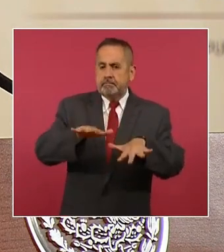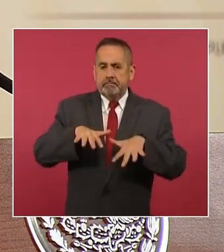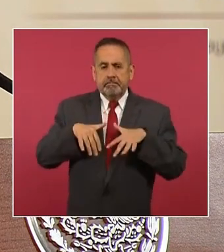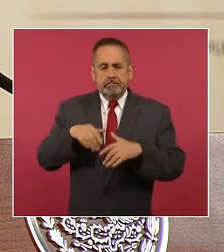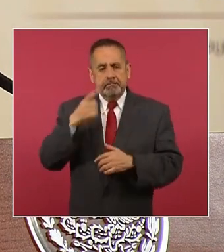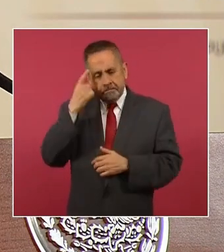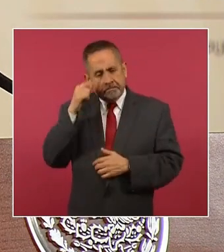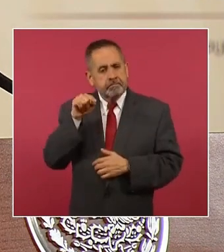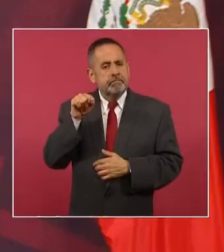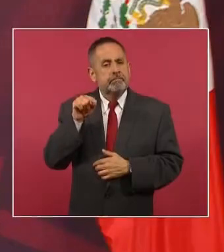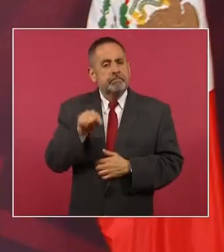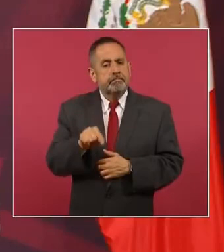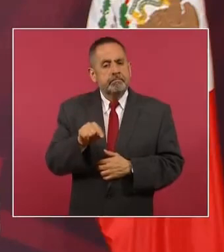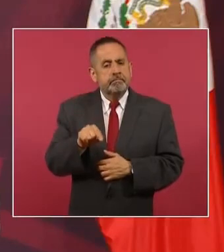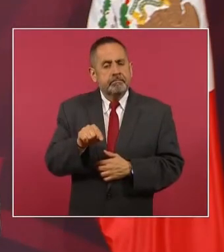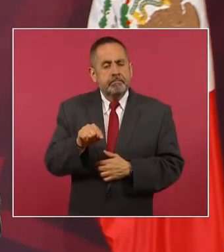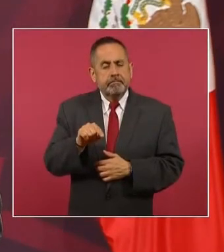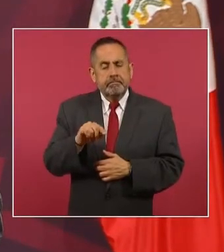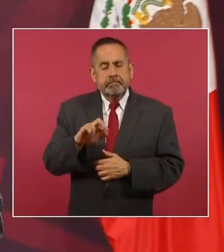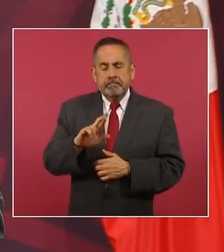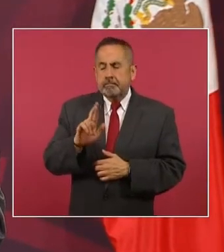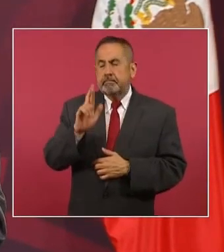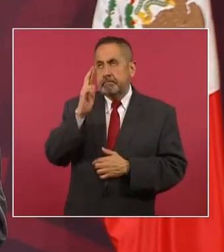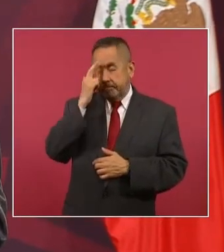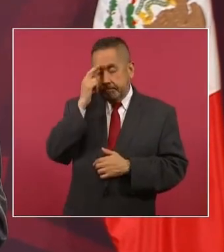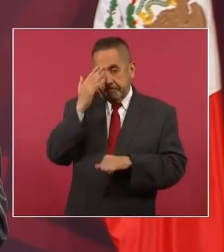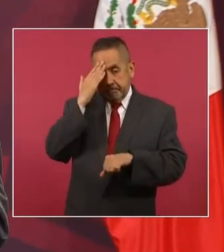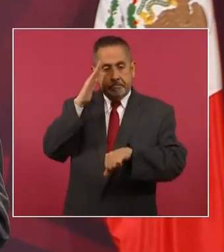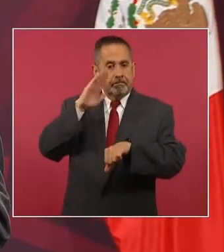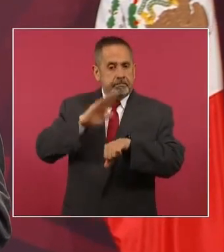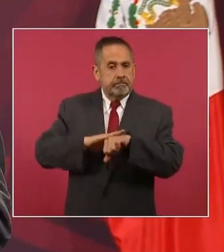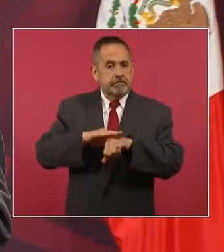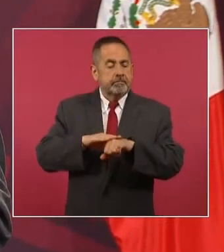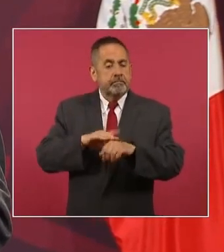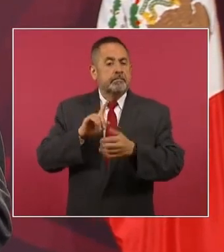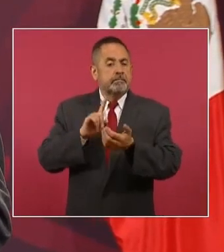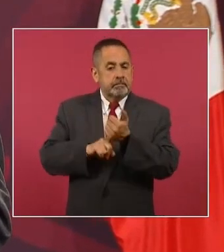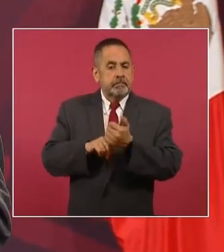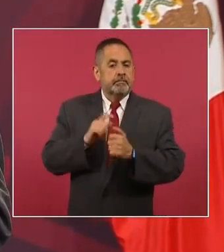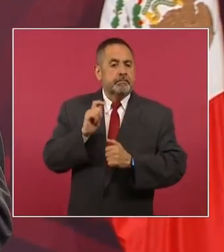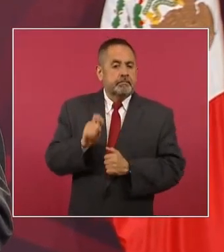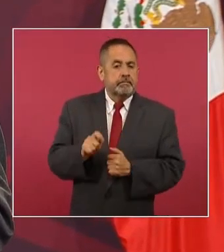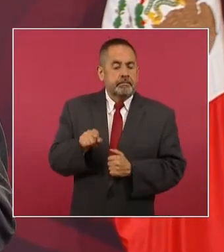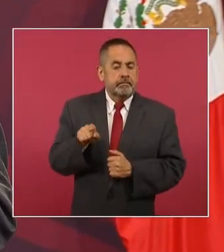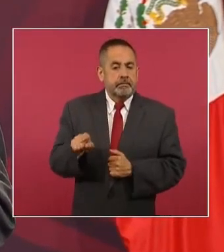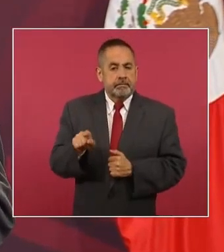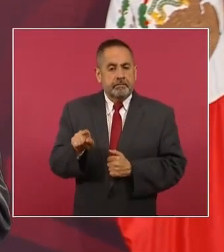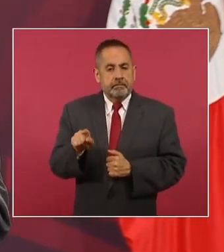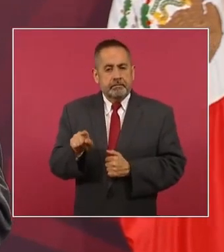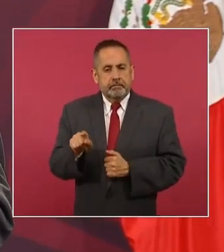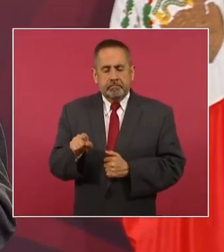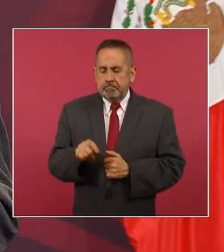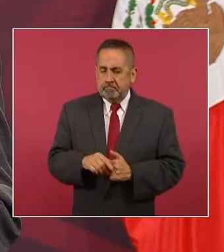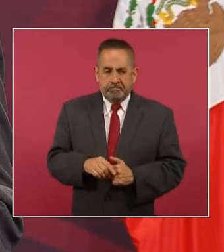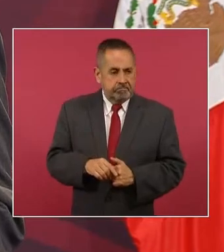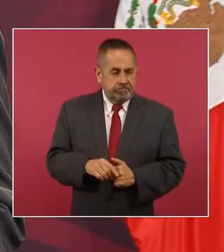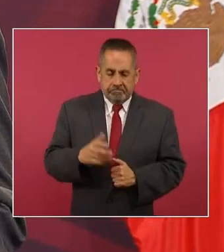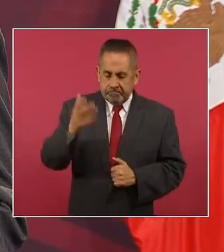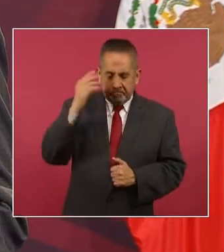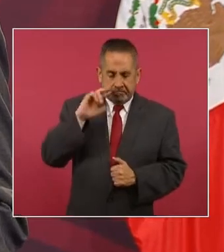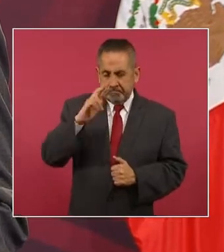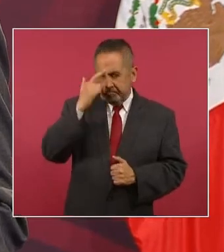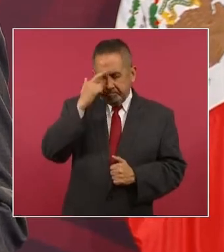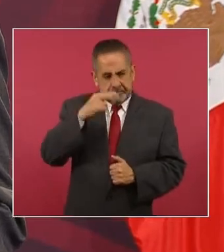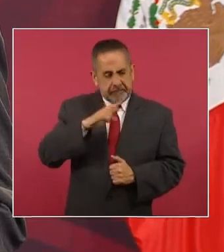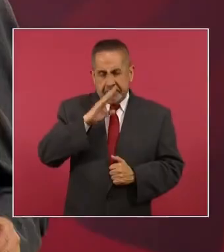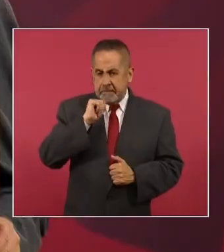recordar el vi el asesinato del